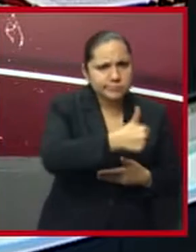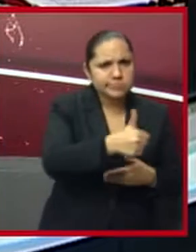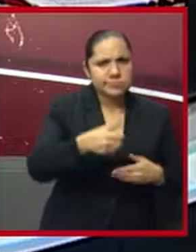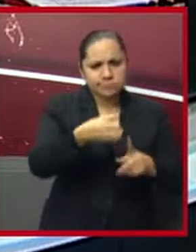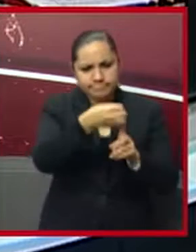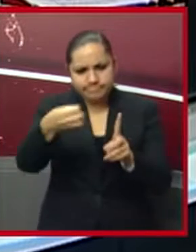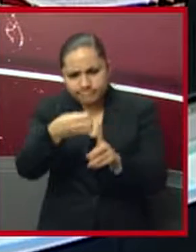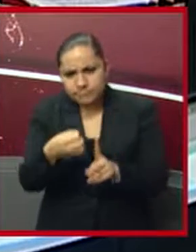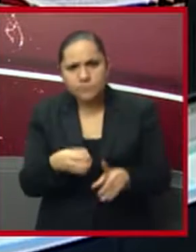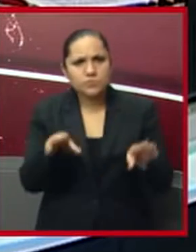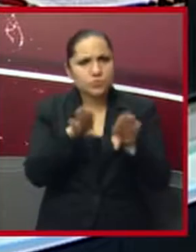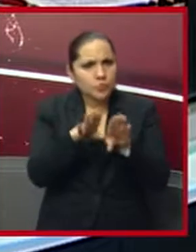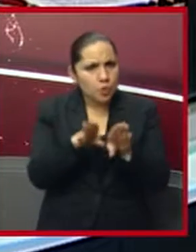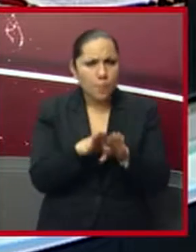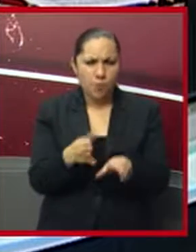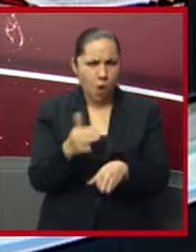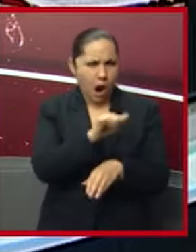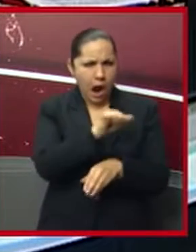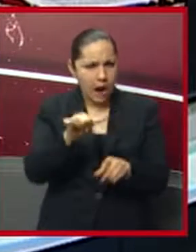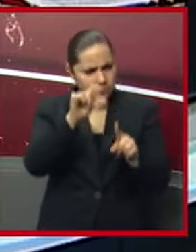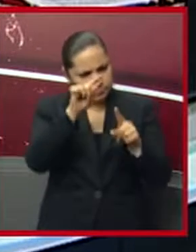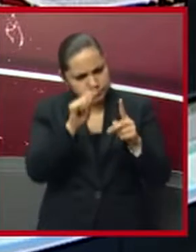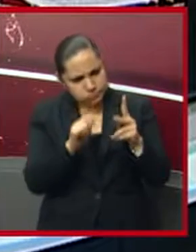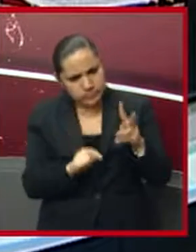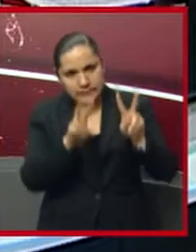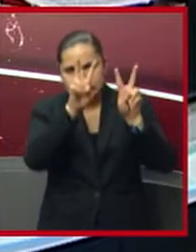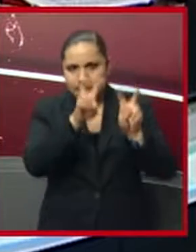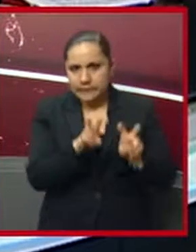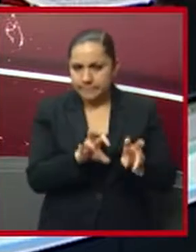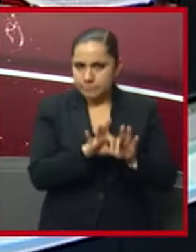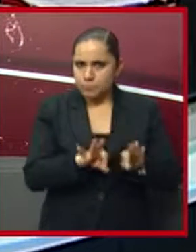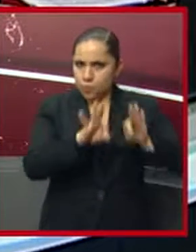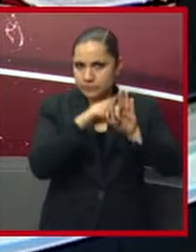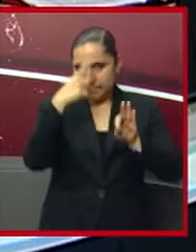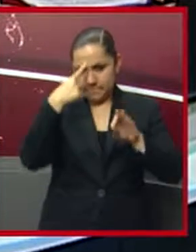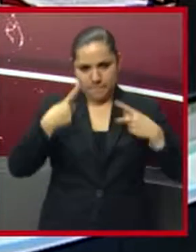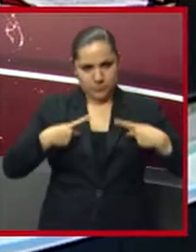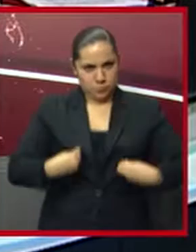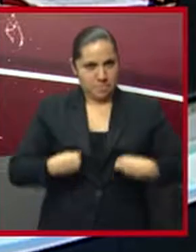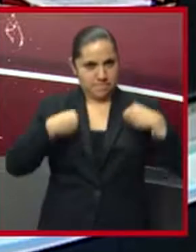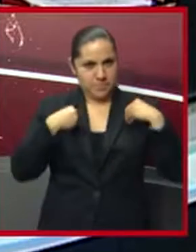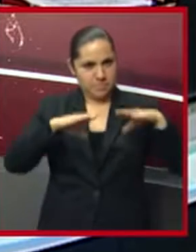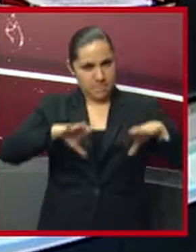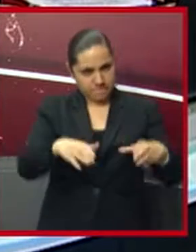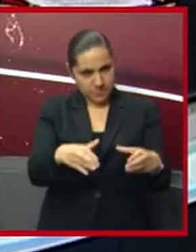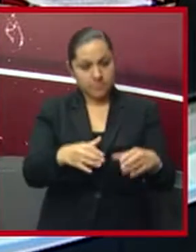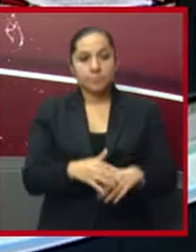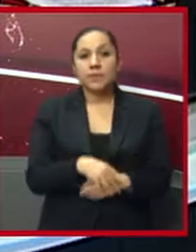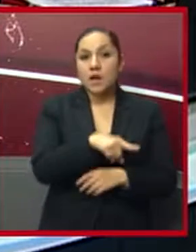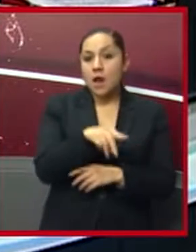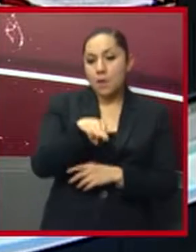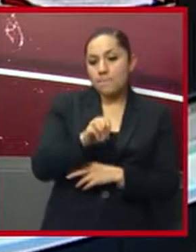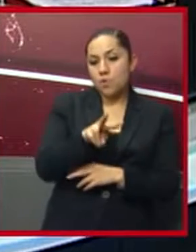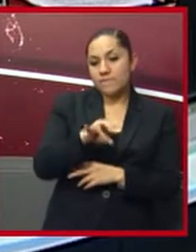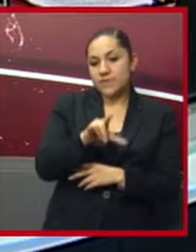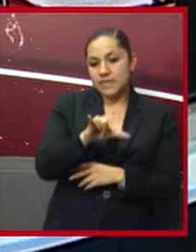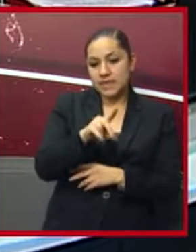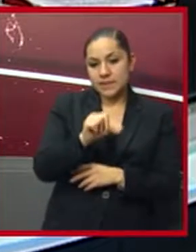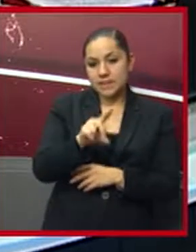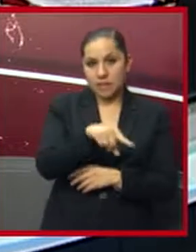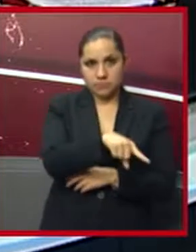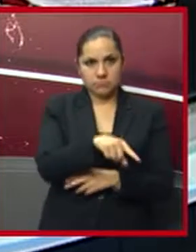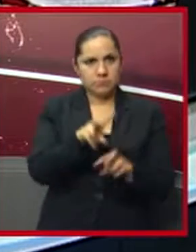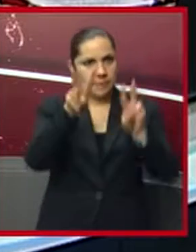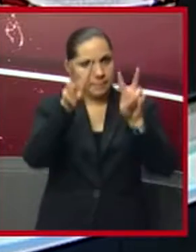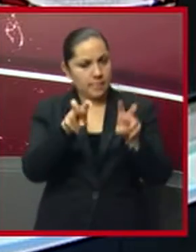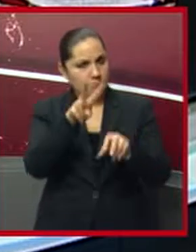desarrollo urbano que son importantes. Como puedo decir, la movilidad es un tema importante que también ayuda